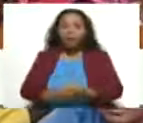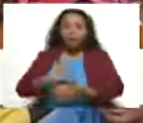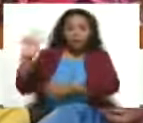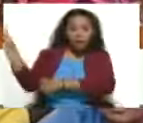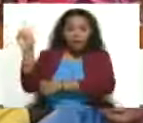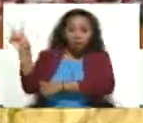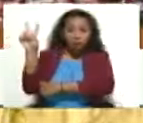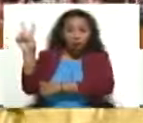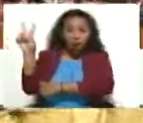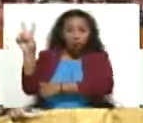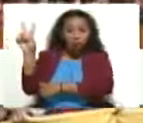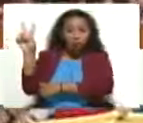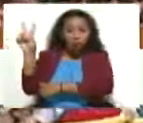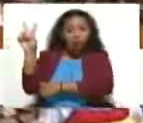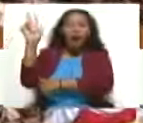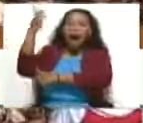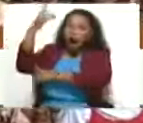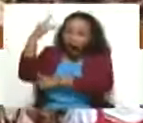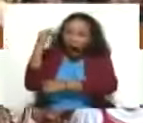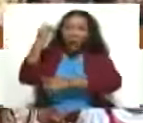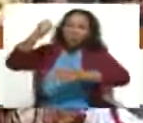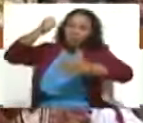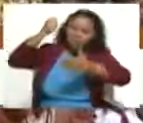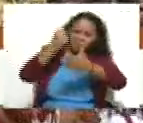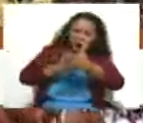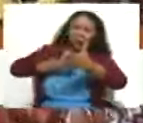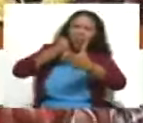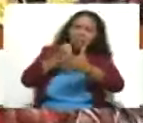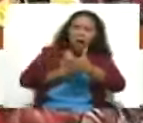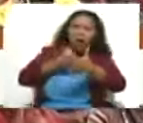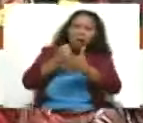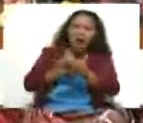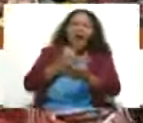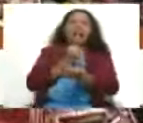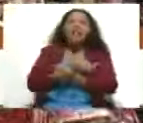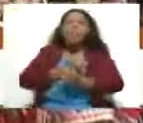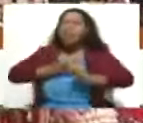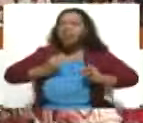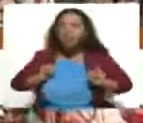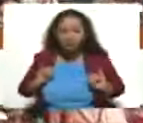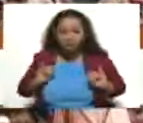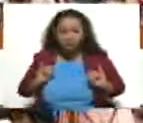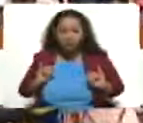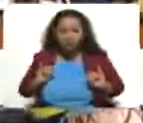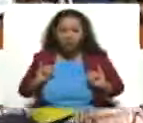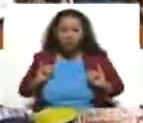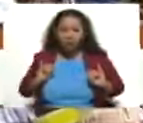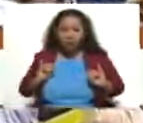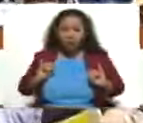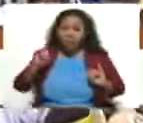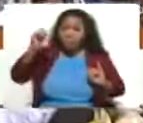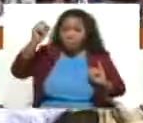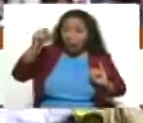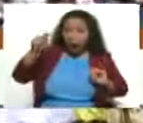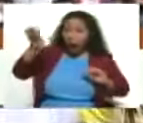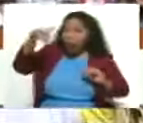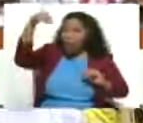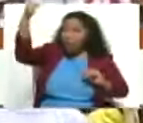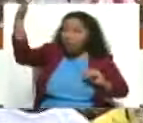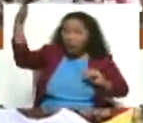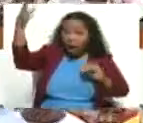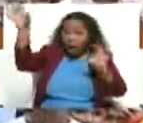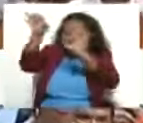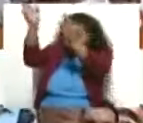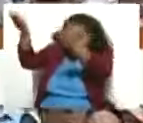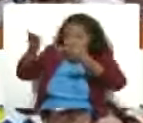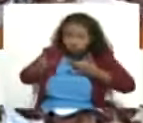Venezuela tiene una lucha independentista. A nosotros nadie nos ha regalado